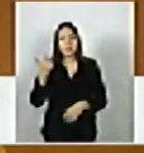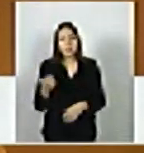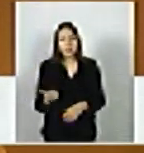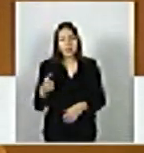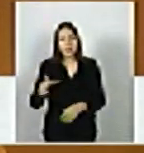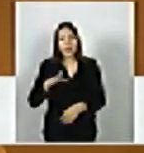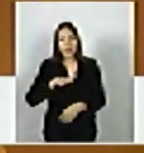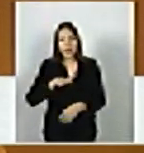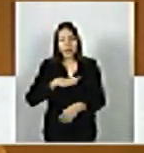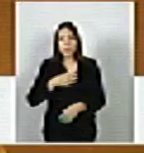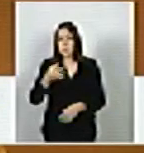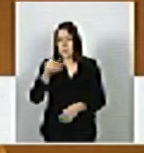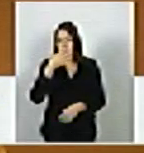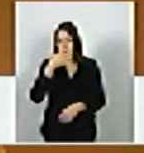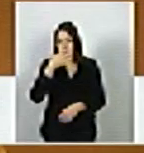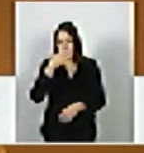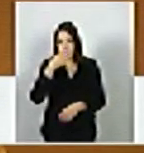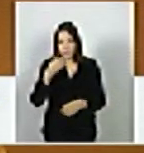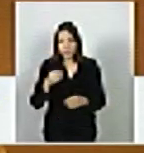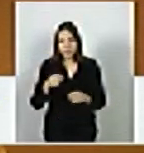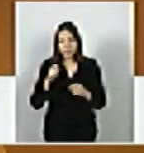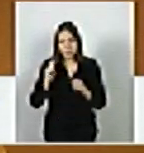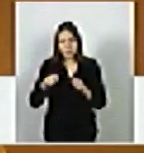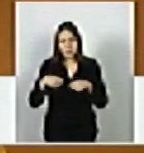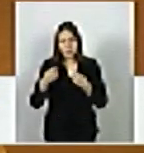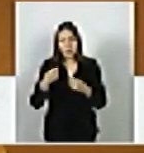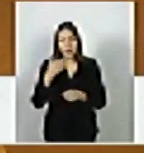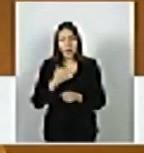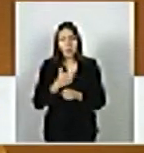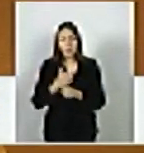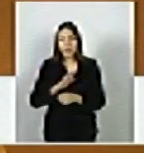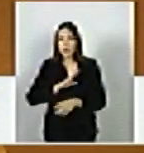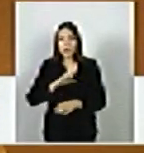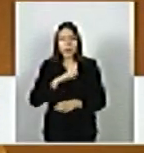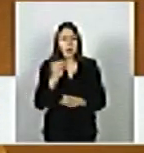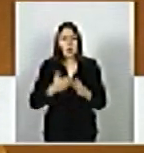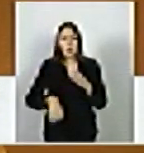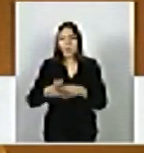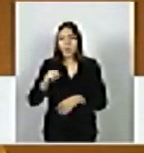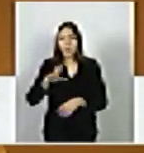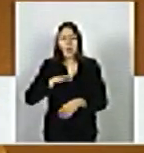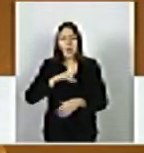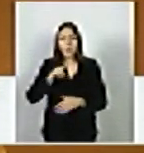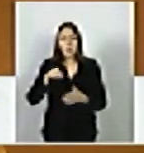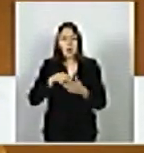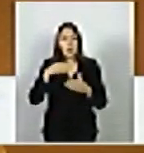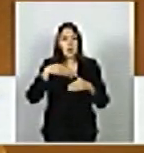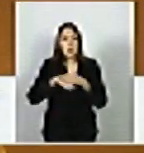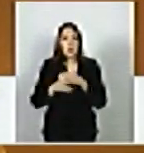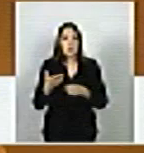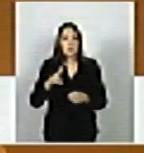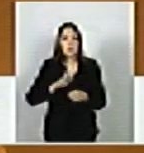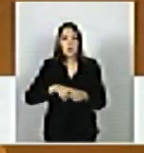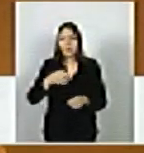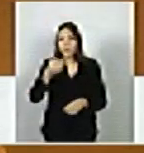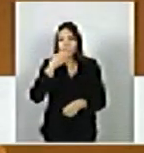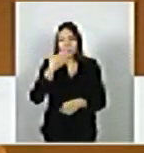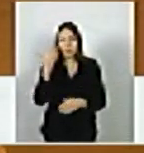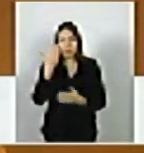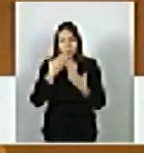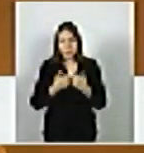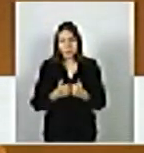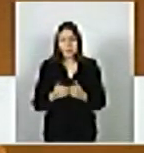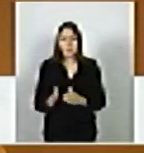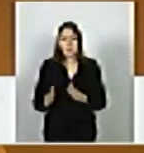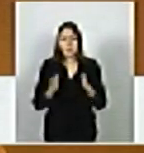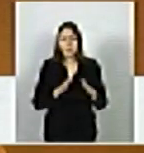incluye el suministro de medicamentos que están agotados en las farmacias del hospital. Por lo tanto, la Secretaría